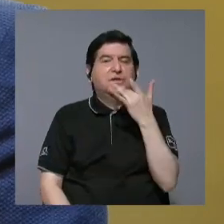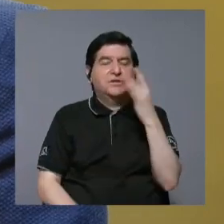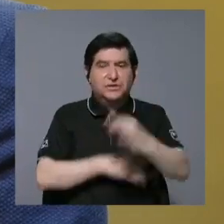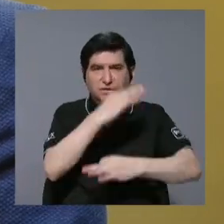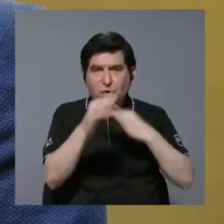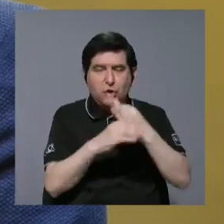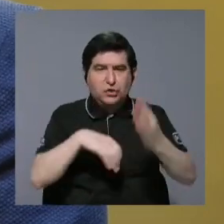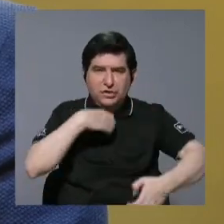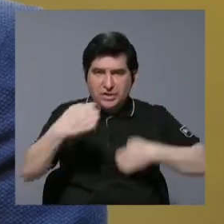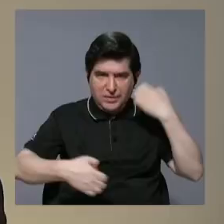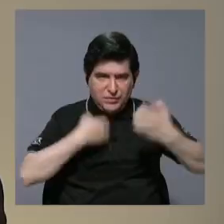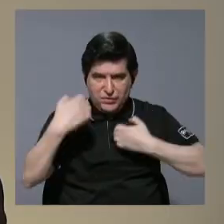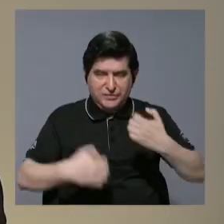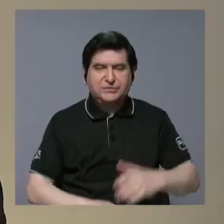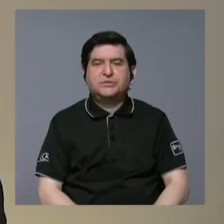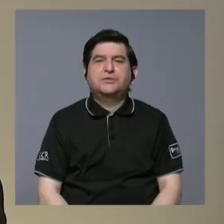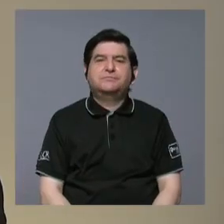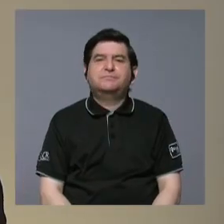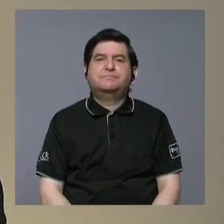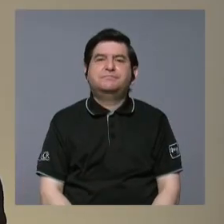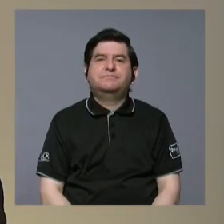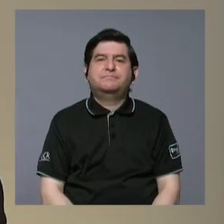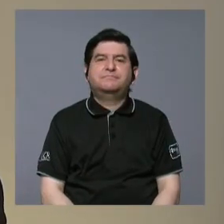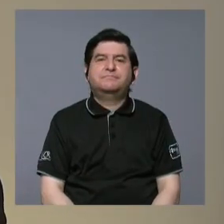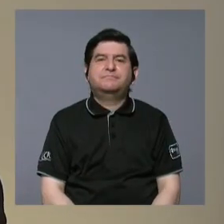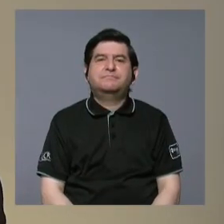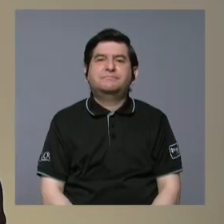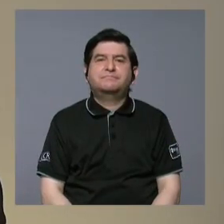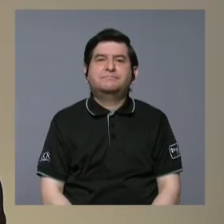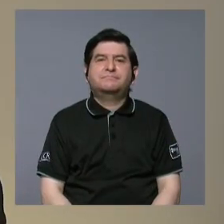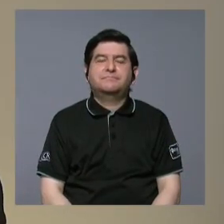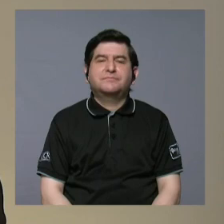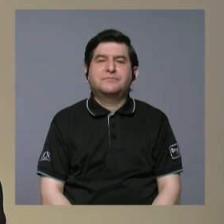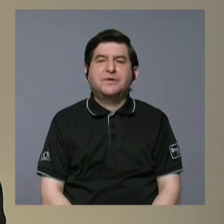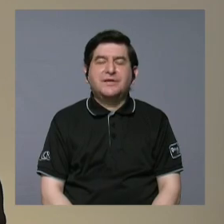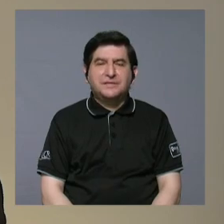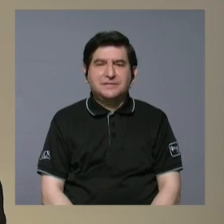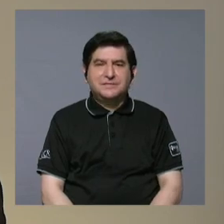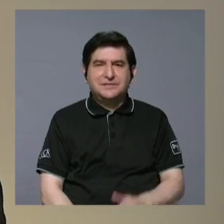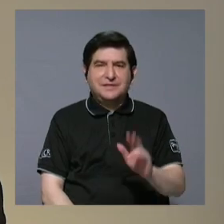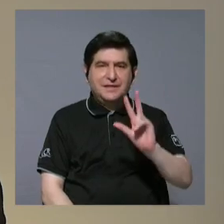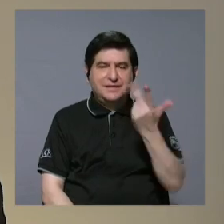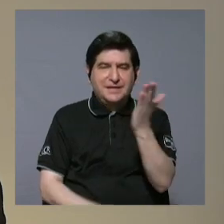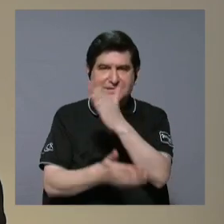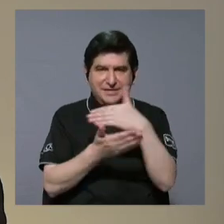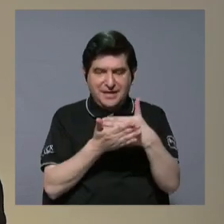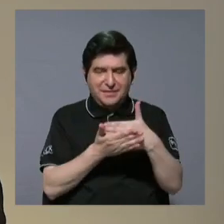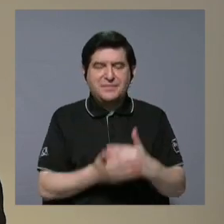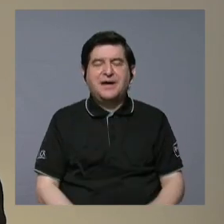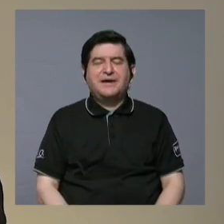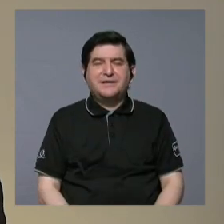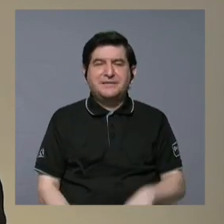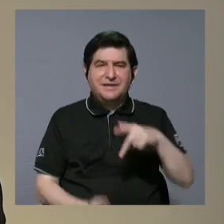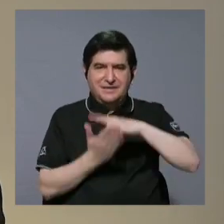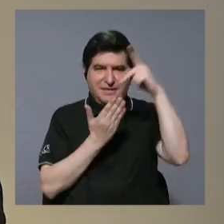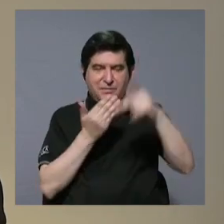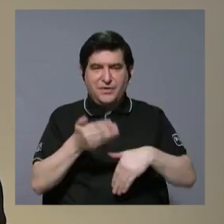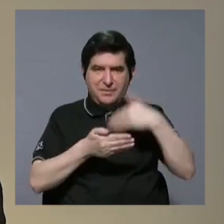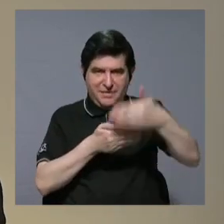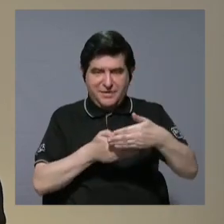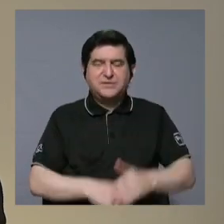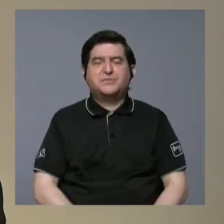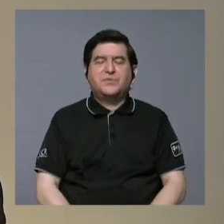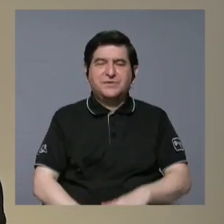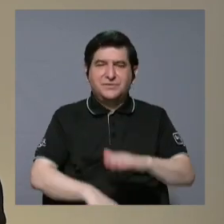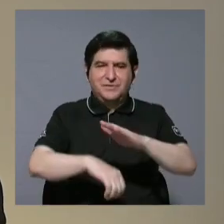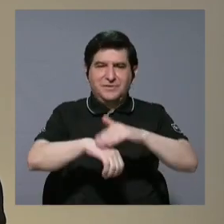tipo de emoción que tengamos. Pues nos iremos al tercero y último segmento una vez que el canal nos